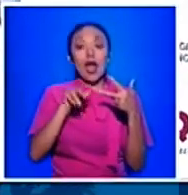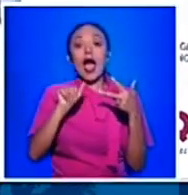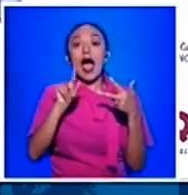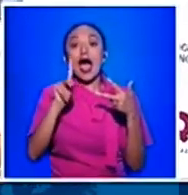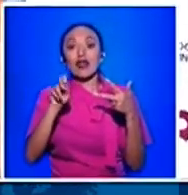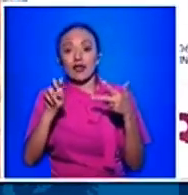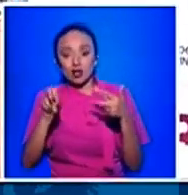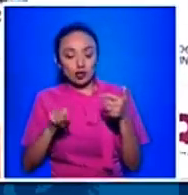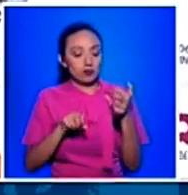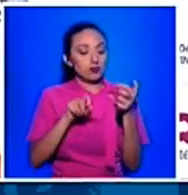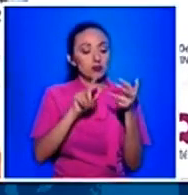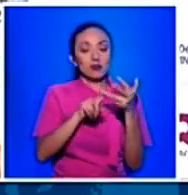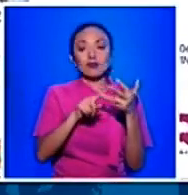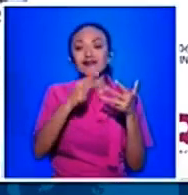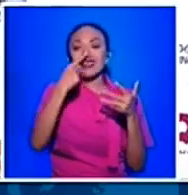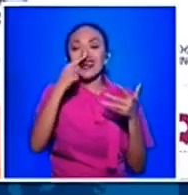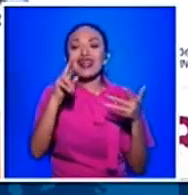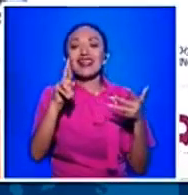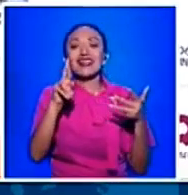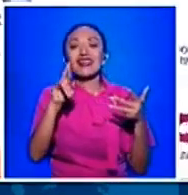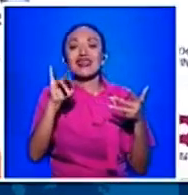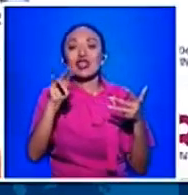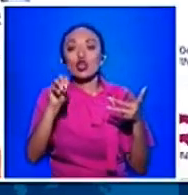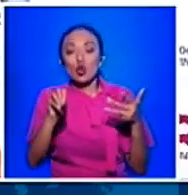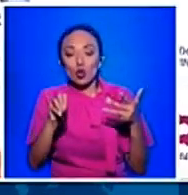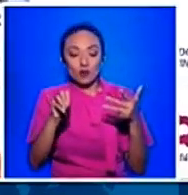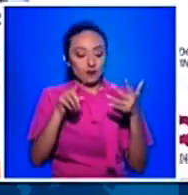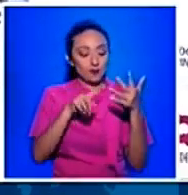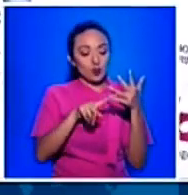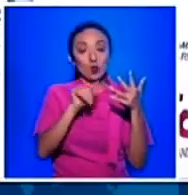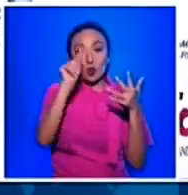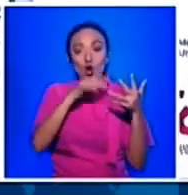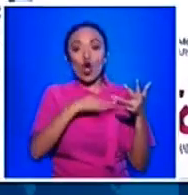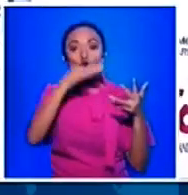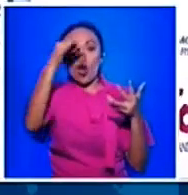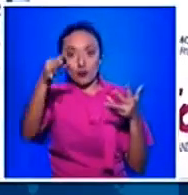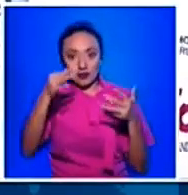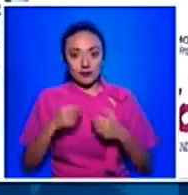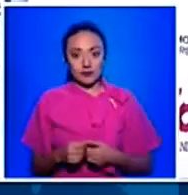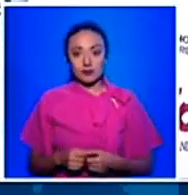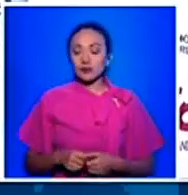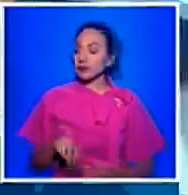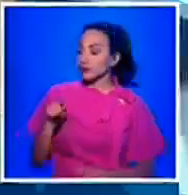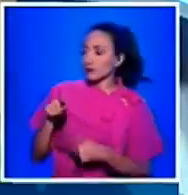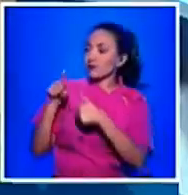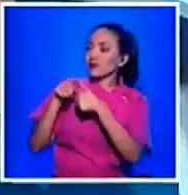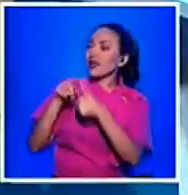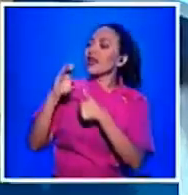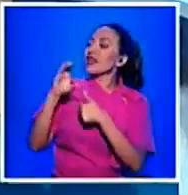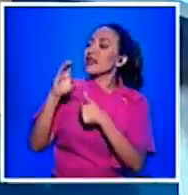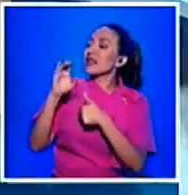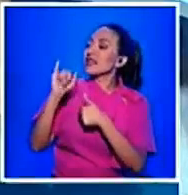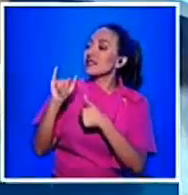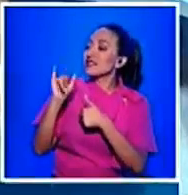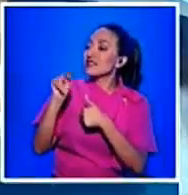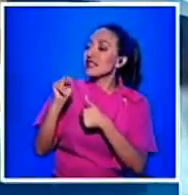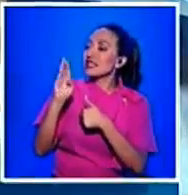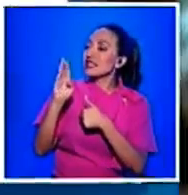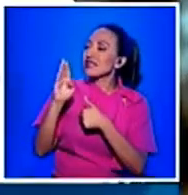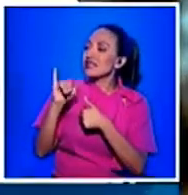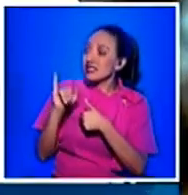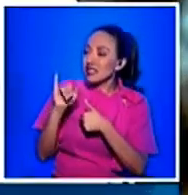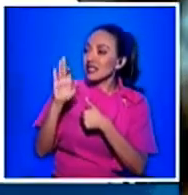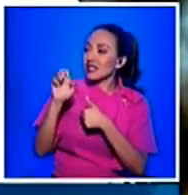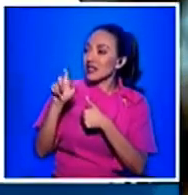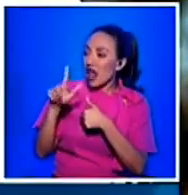los rinovirus, y también ha habido un cierto repunte del COVID. ¿El virus sincitial, de qué se trata? Bueno, el